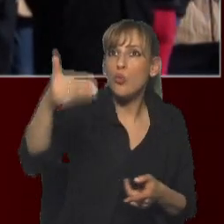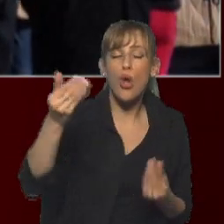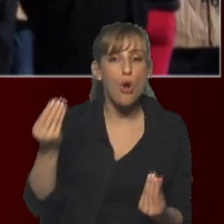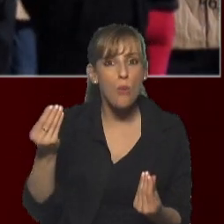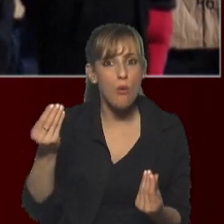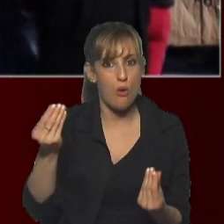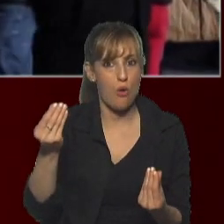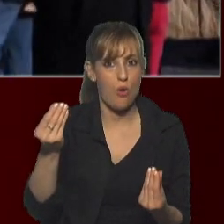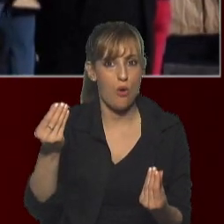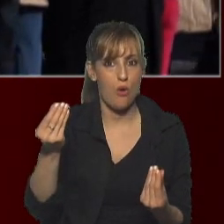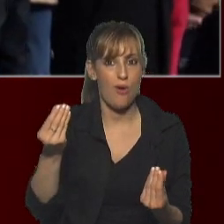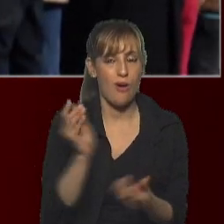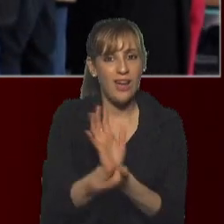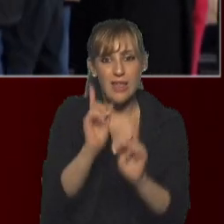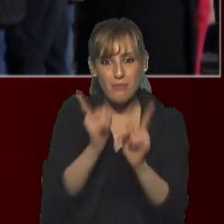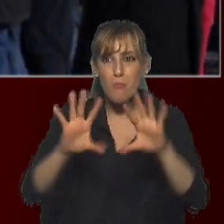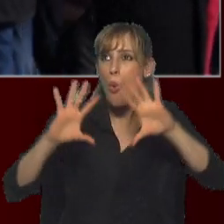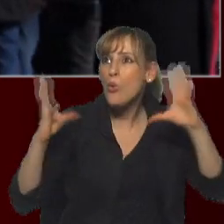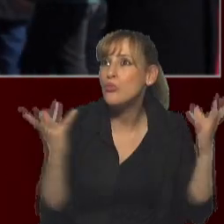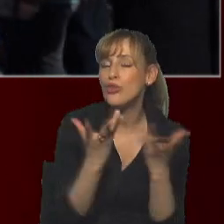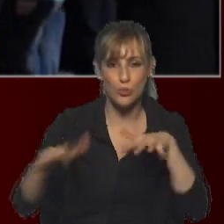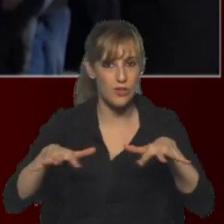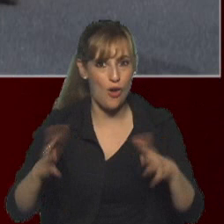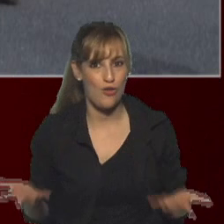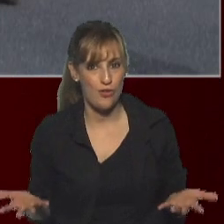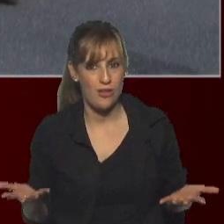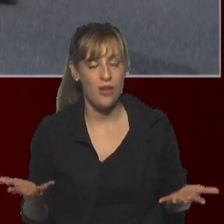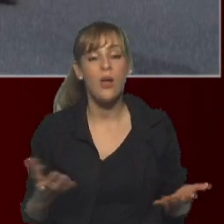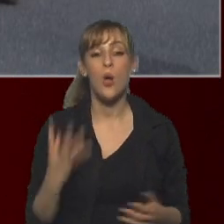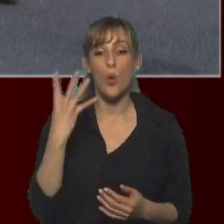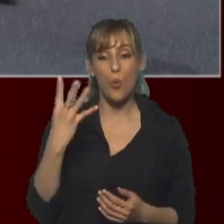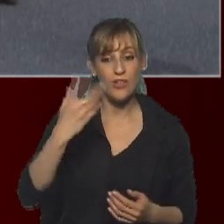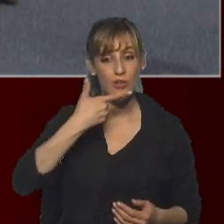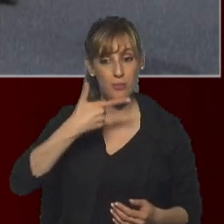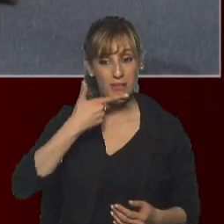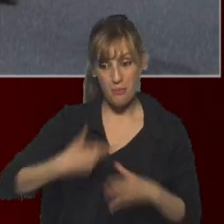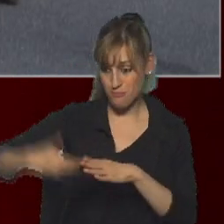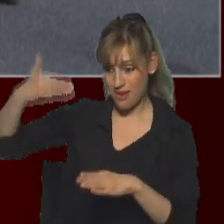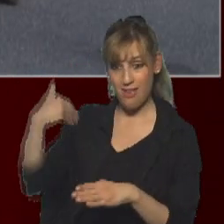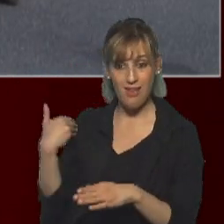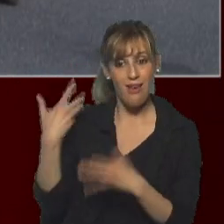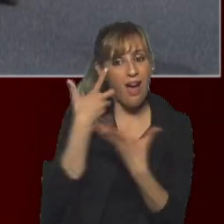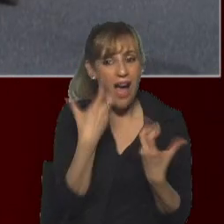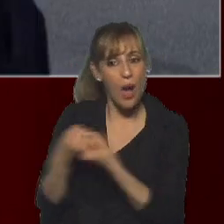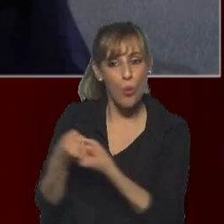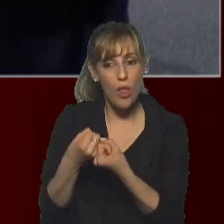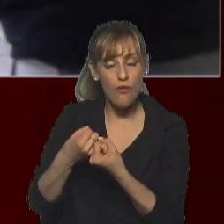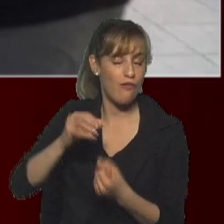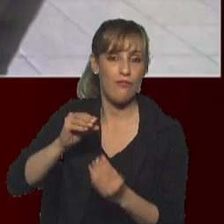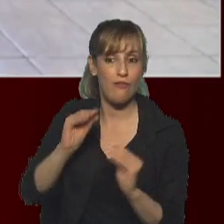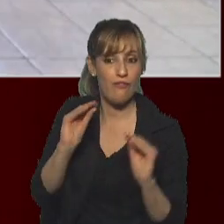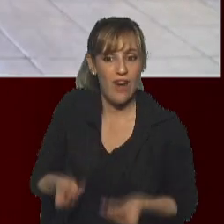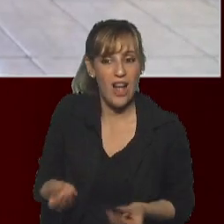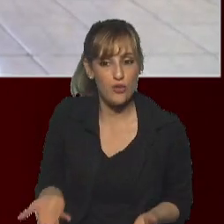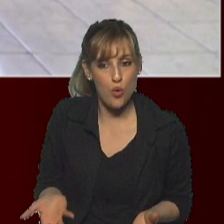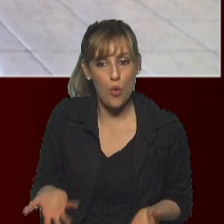día se están viendo a nivel mundial. Lo que pasó el 4 de septiembre es el fracaso del acuerdo del 15 de noviembre. Y